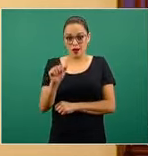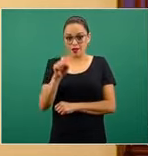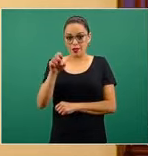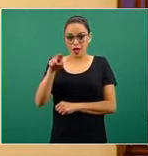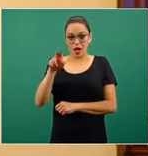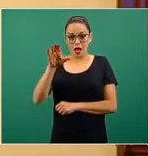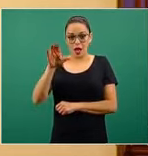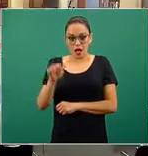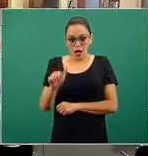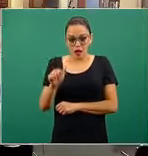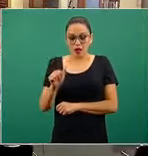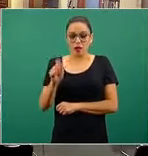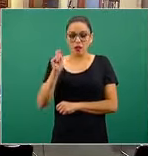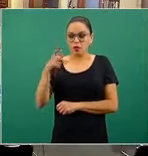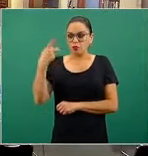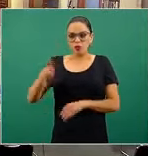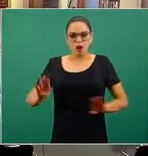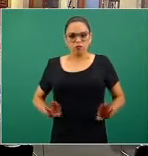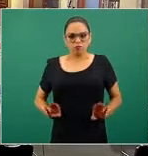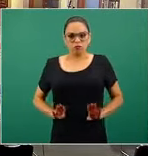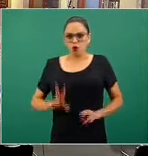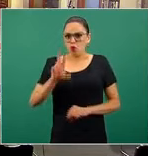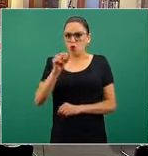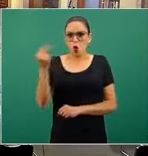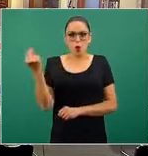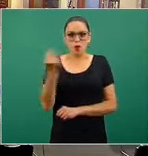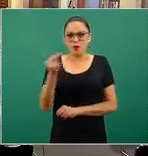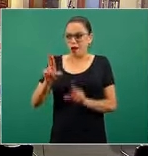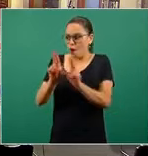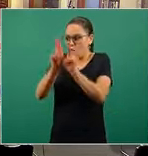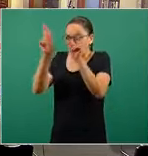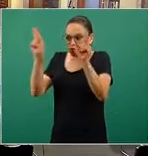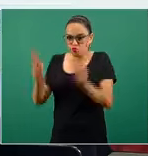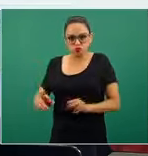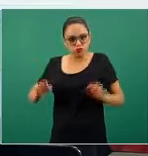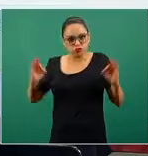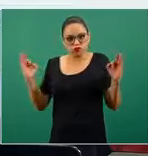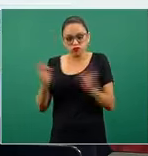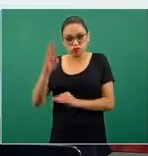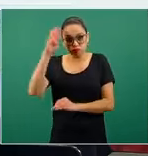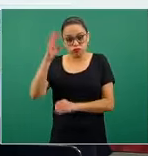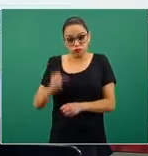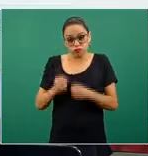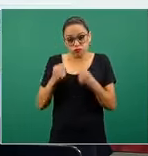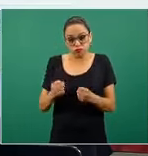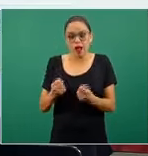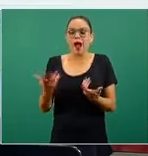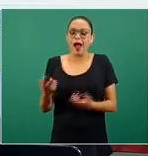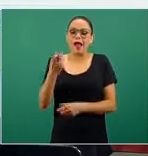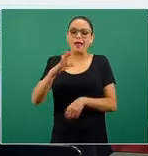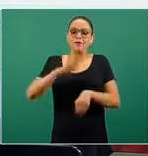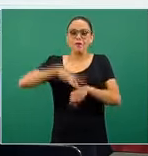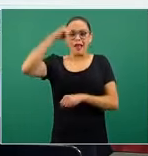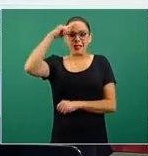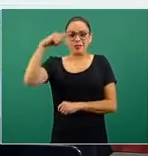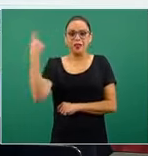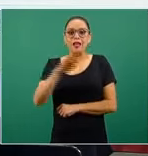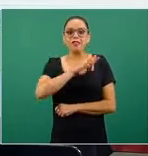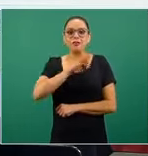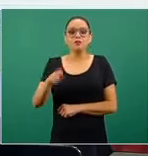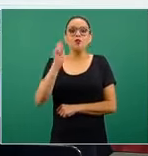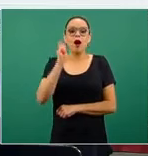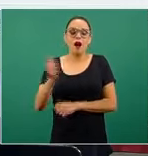requiere de ultracongelación, entonces permite que esta logística pueda llevarse a cabo precisamente en los